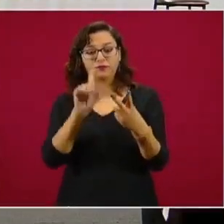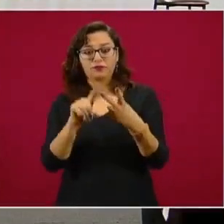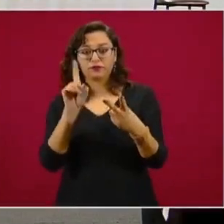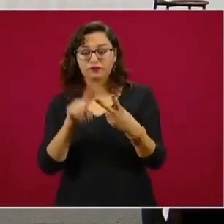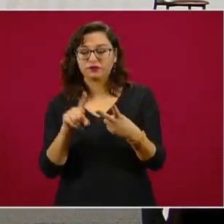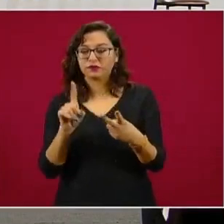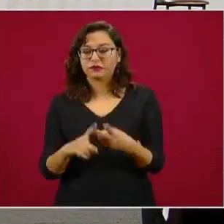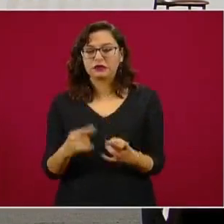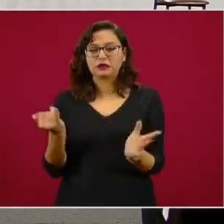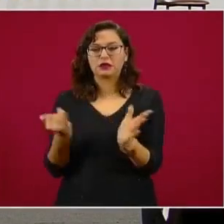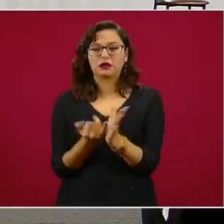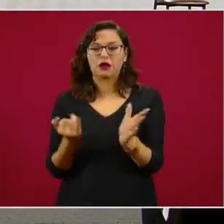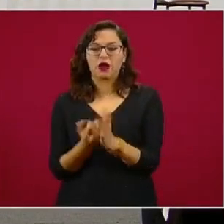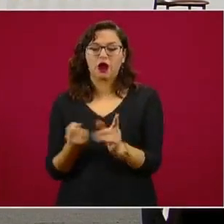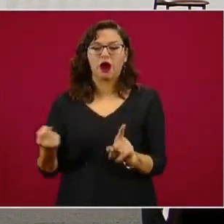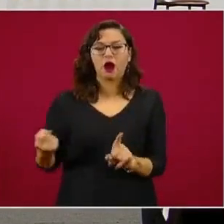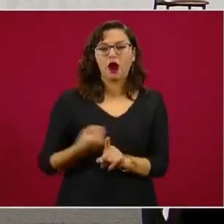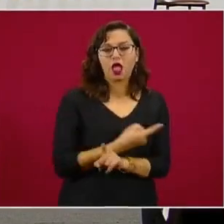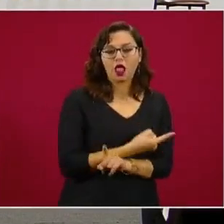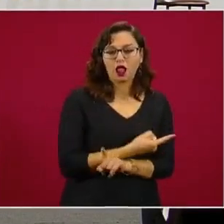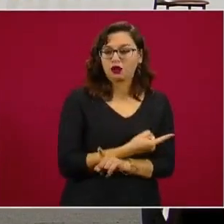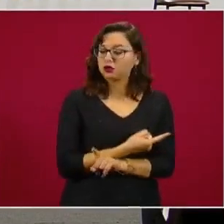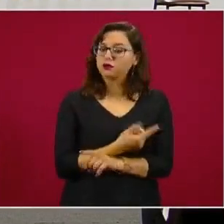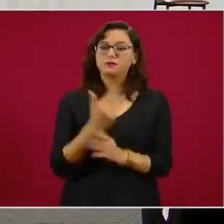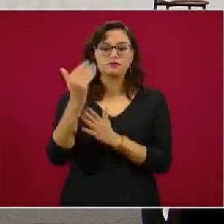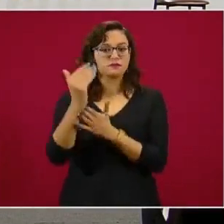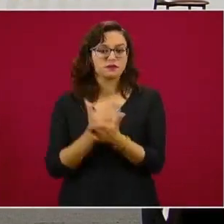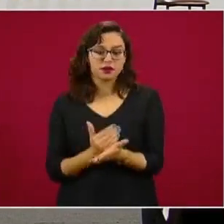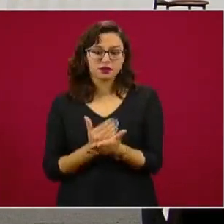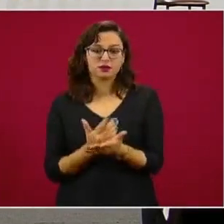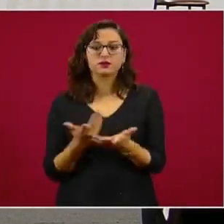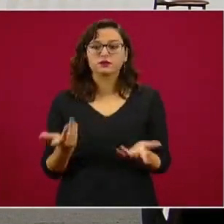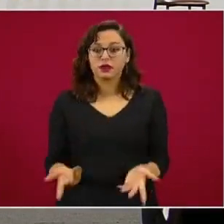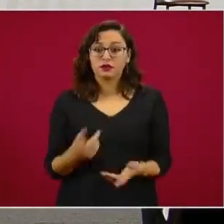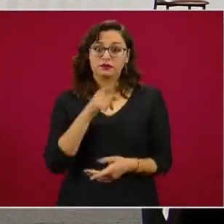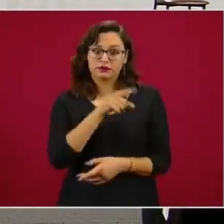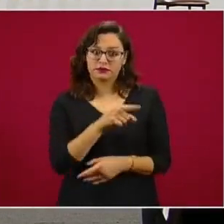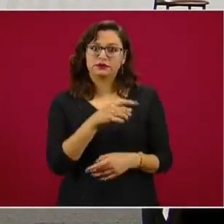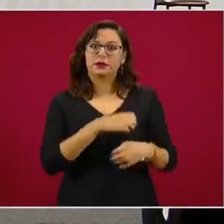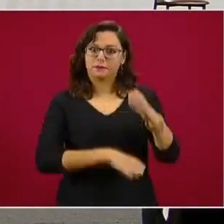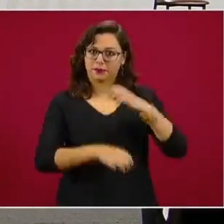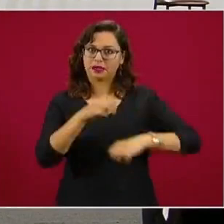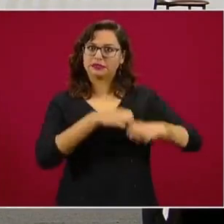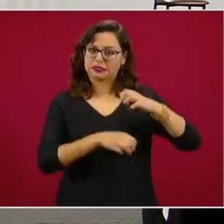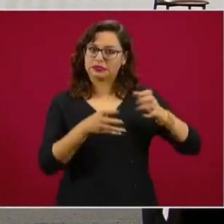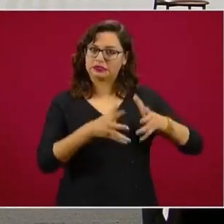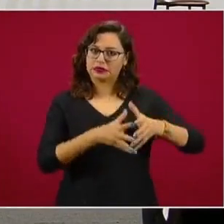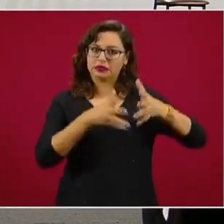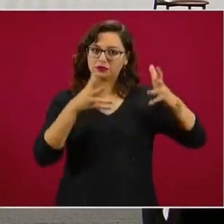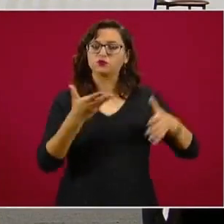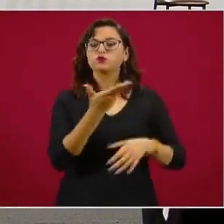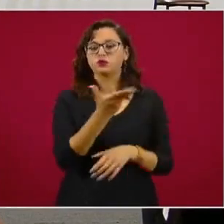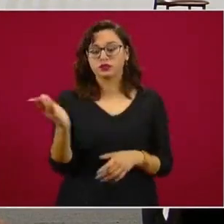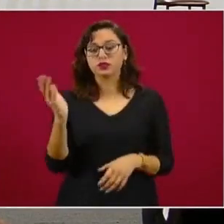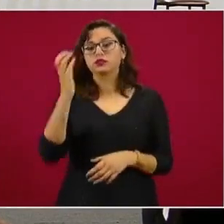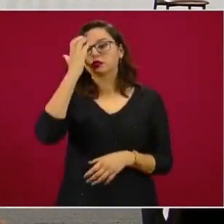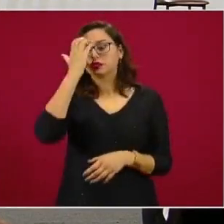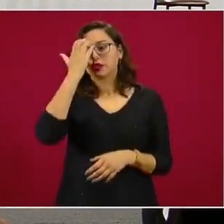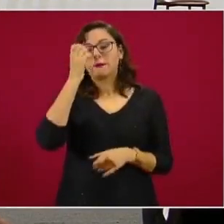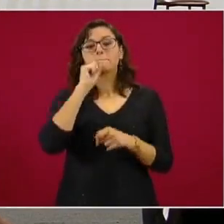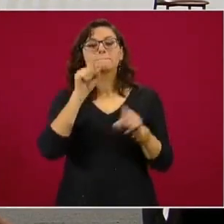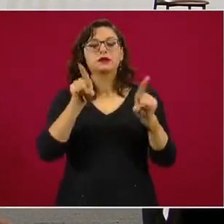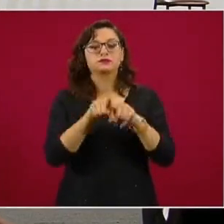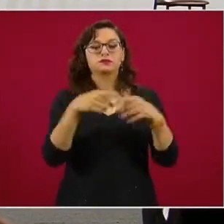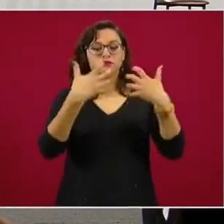y la elusión fiscal. Aquí tenemos la revisión de los grandes contribuyentes, el tema que ya conocen todos, que es el de las factureras, que